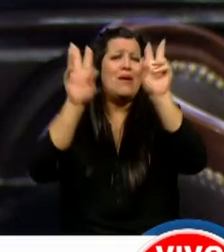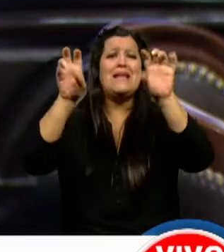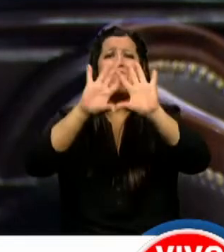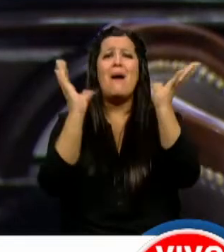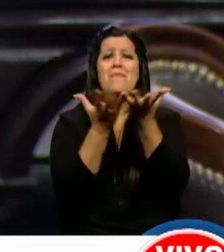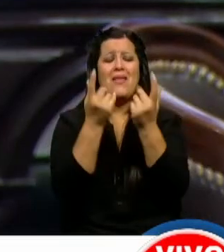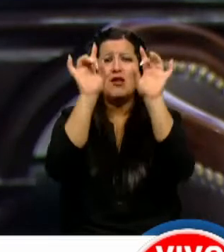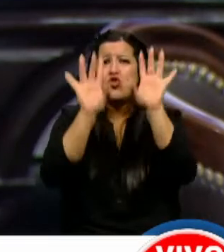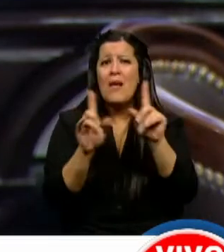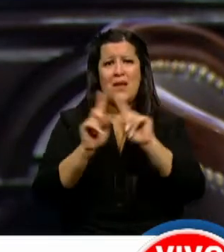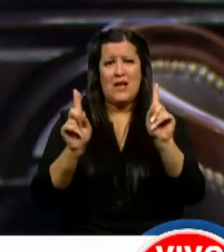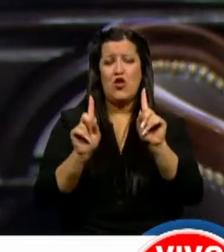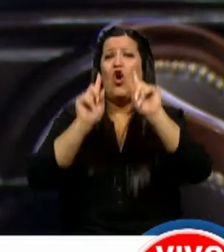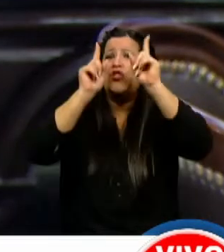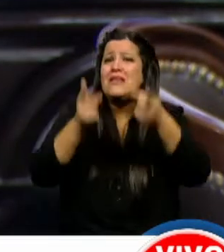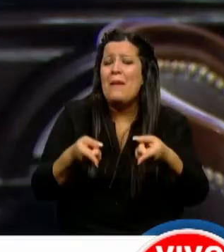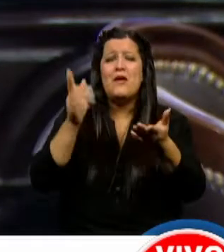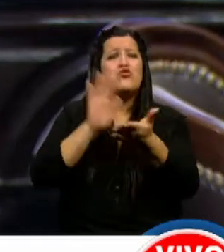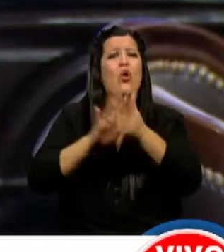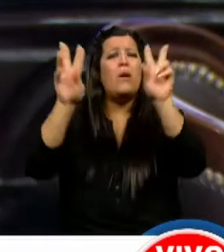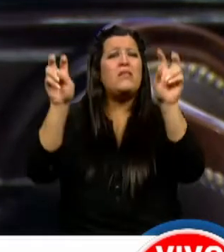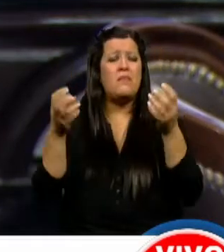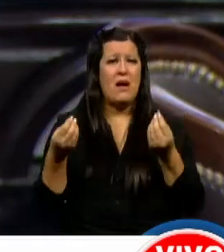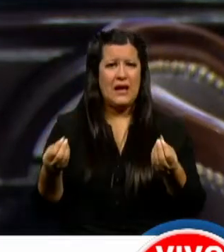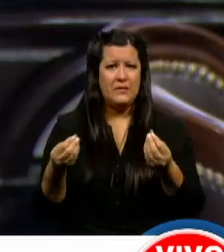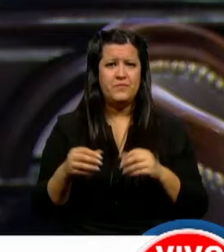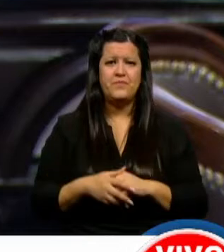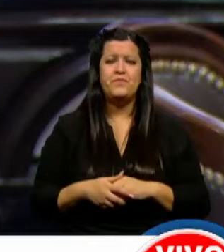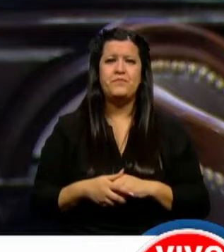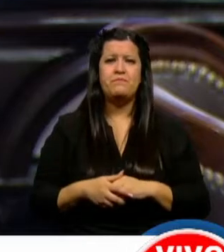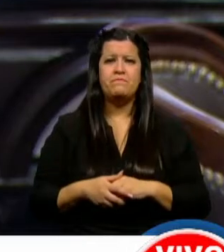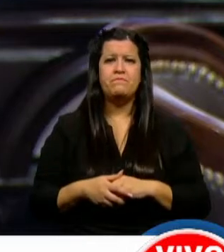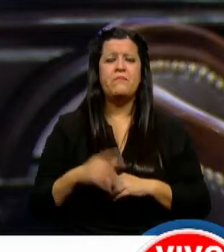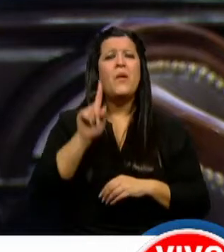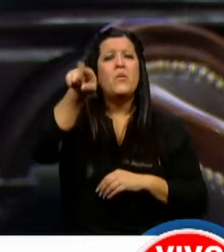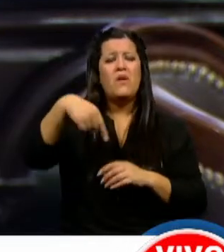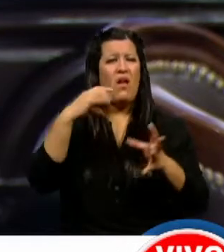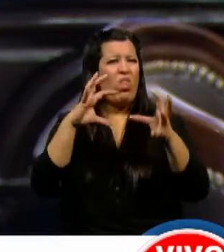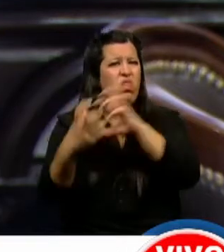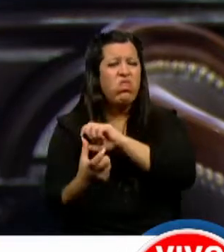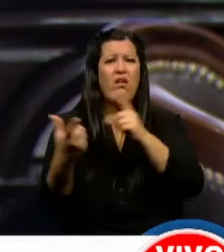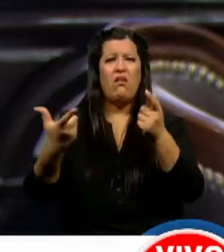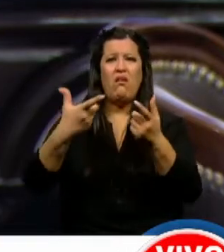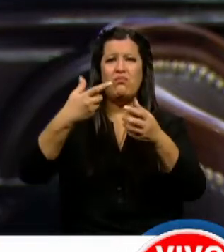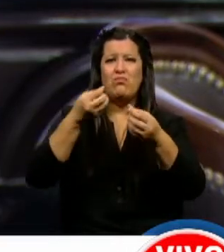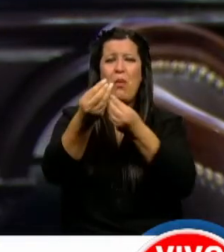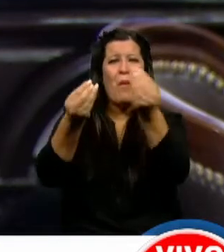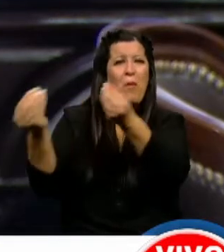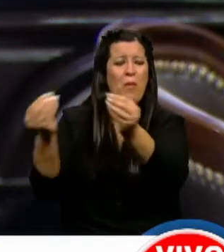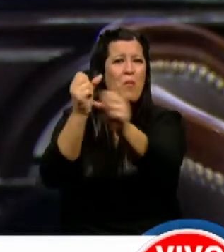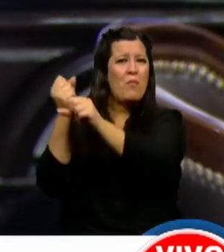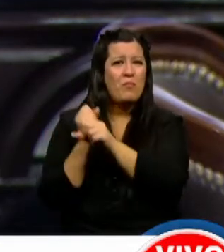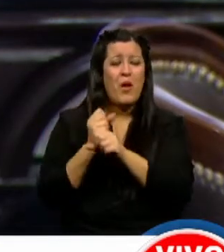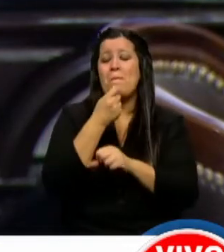a referir, sino también tiene que ver con afectar la generación de empleo. Solo